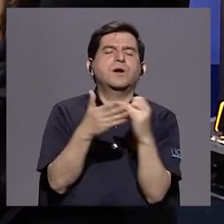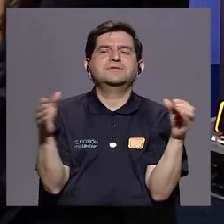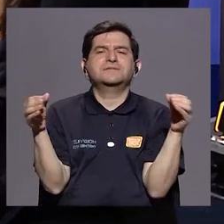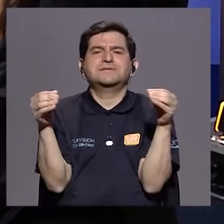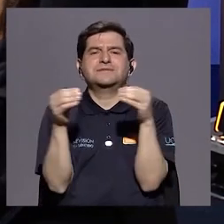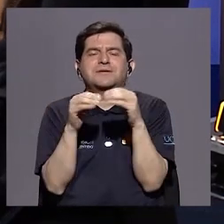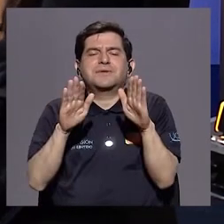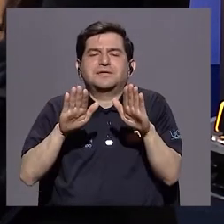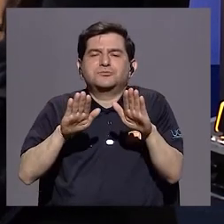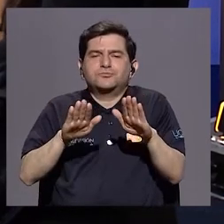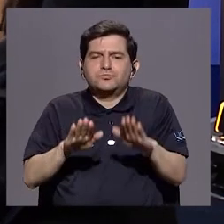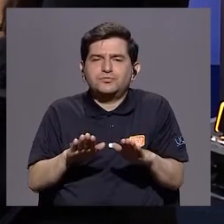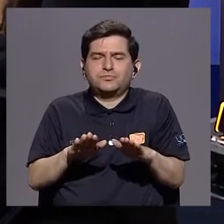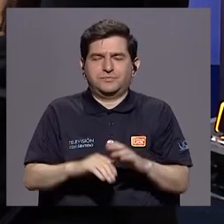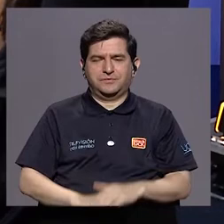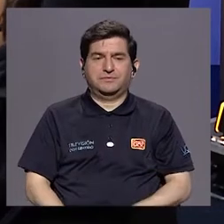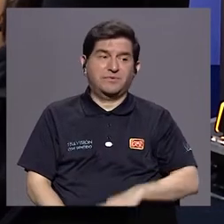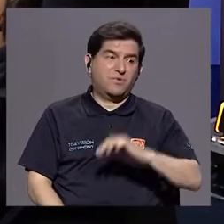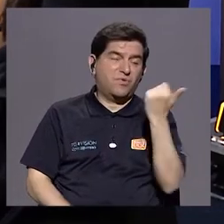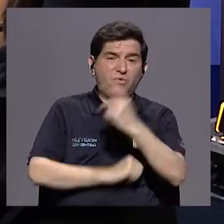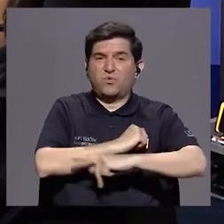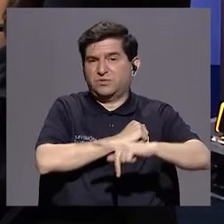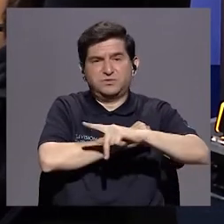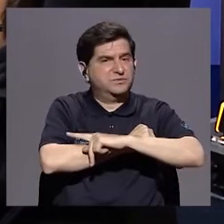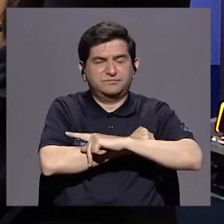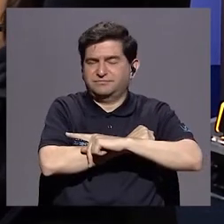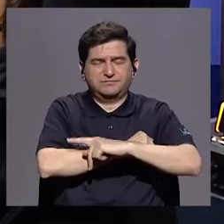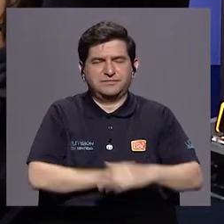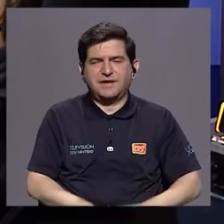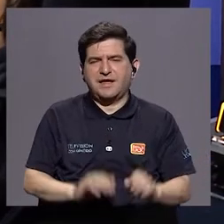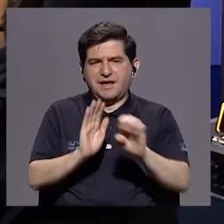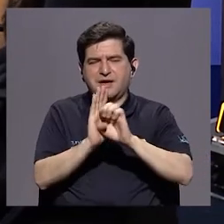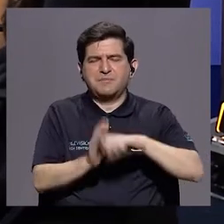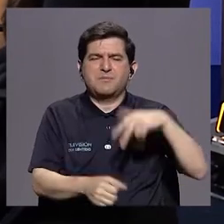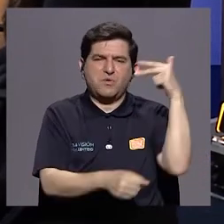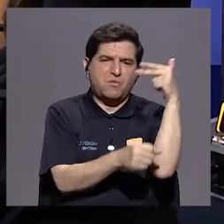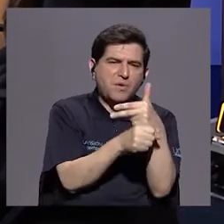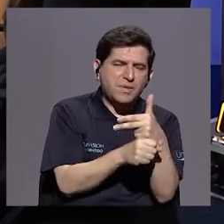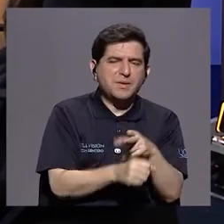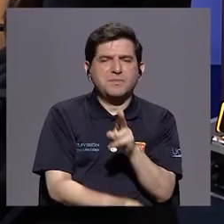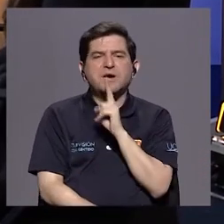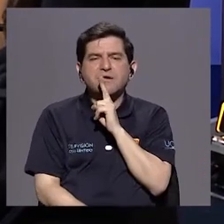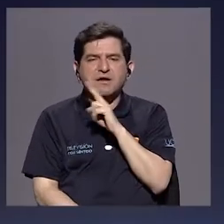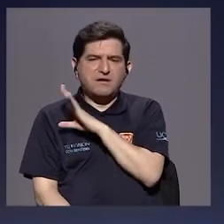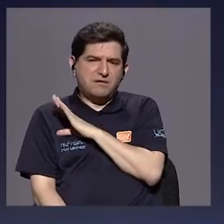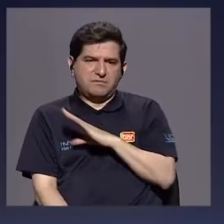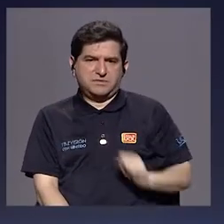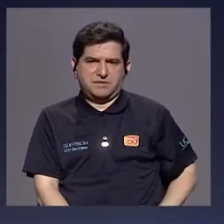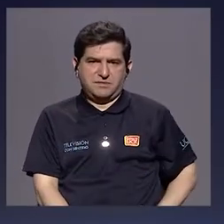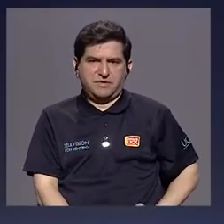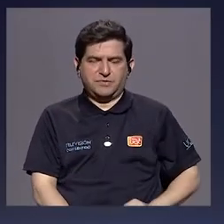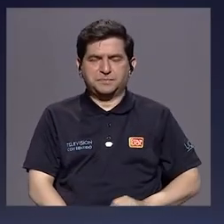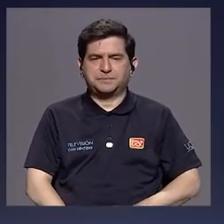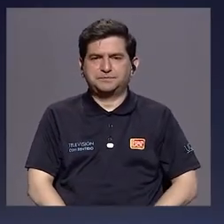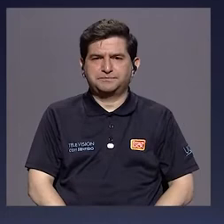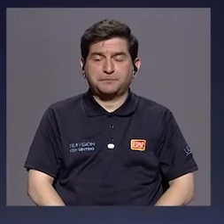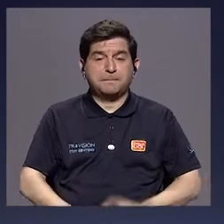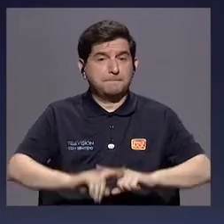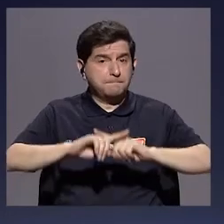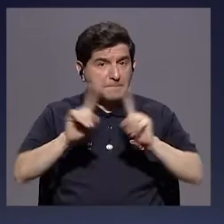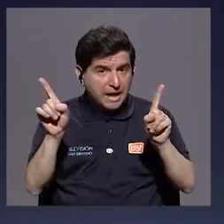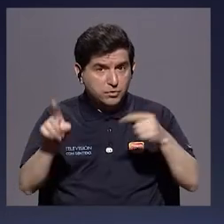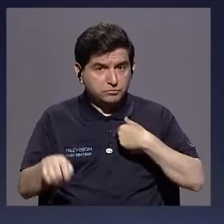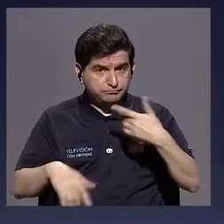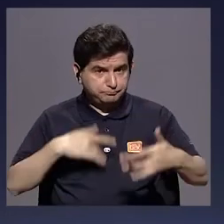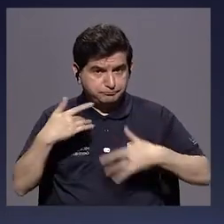calmada y serena que otros países como guatemala honduras o el salvador no obstante